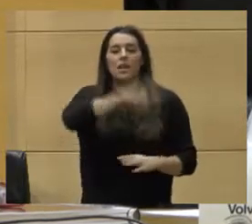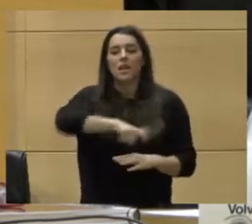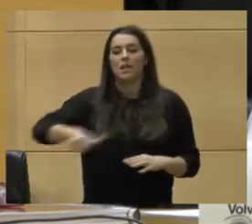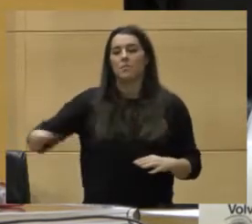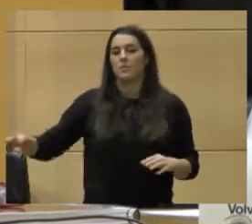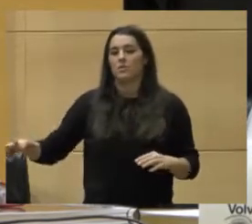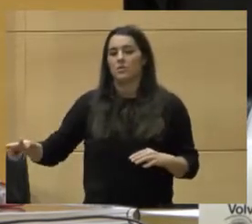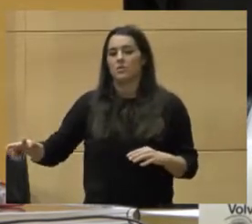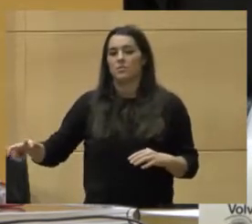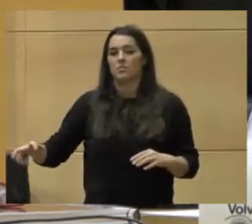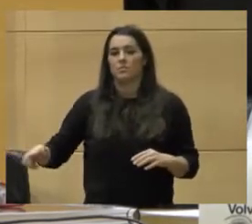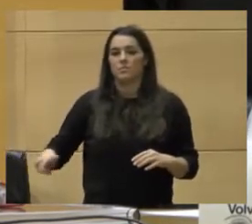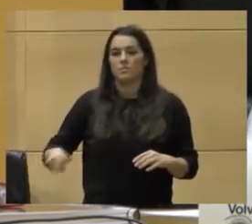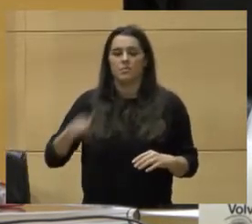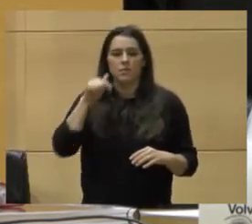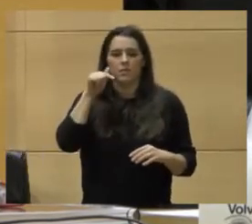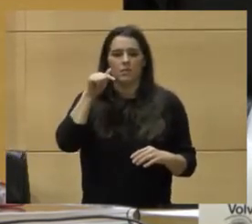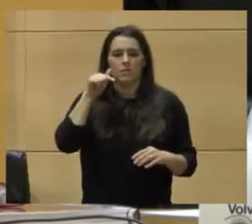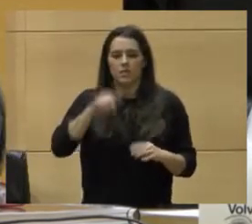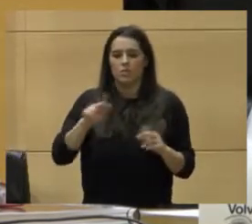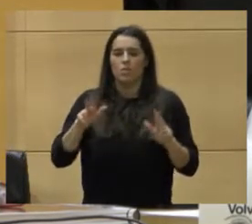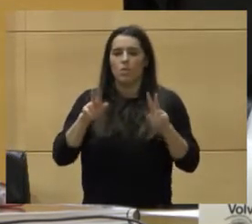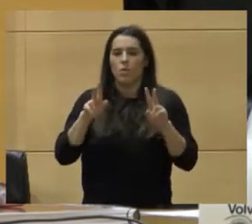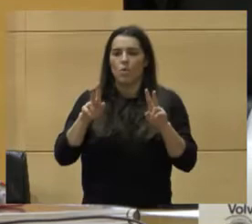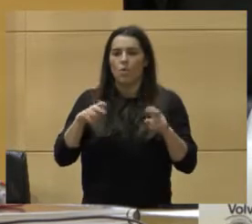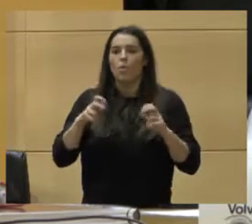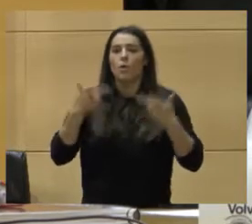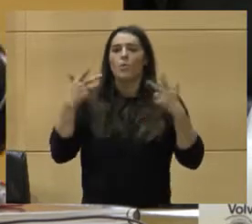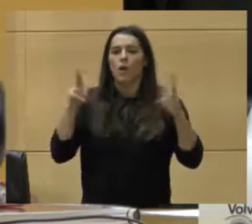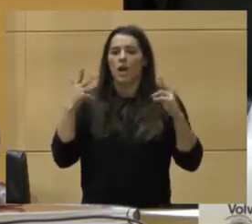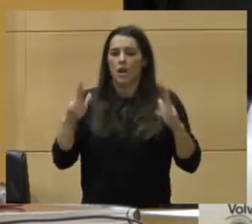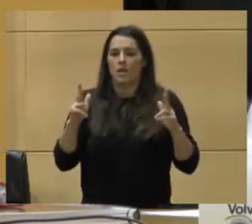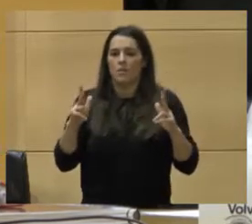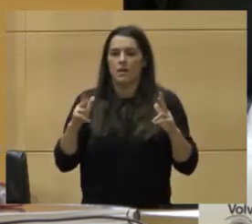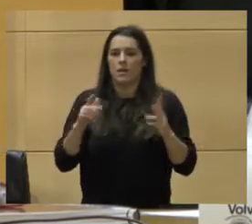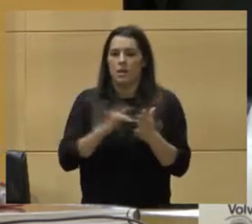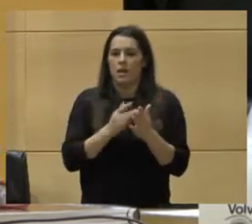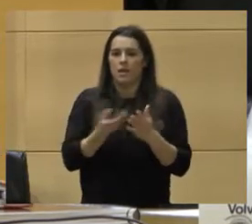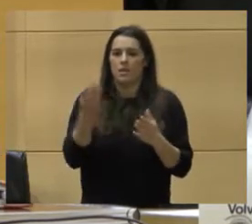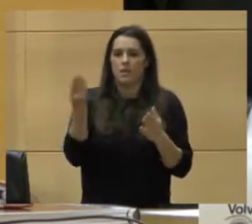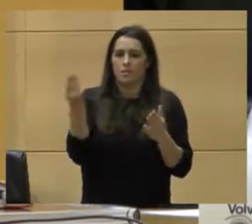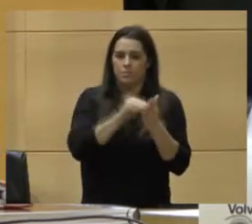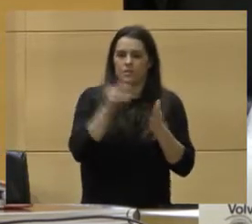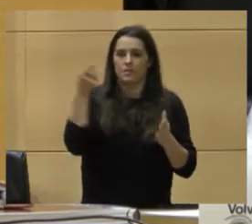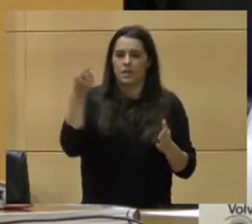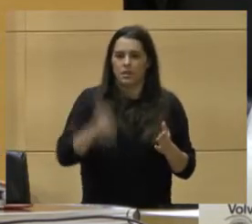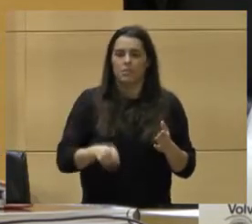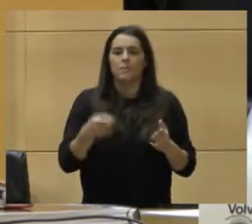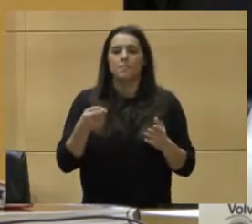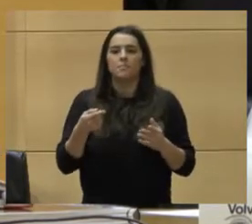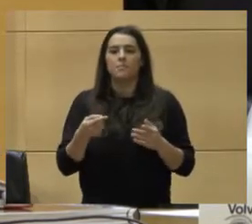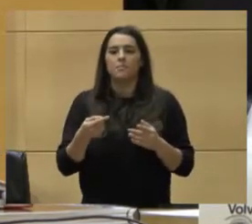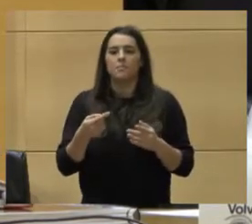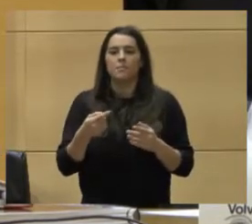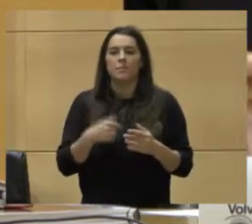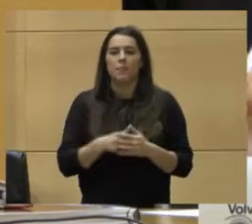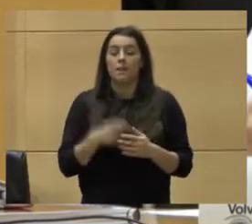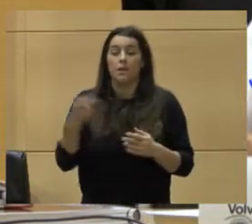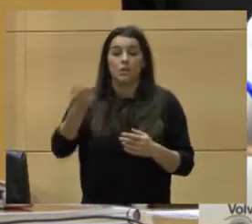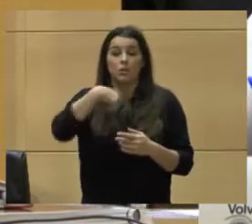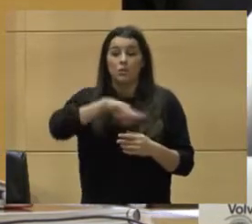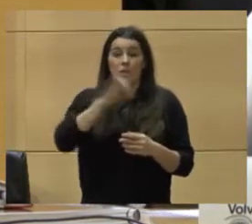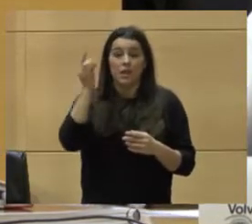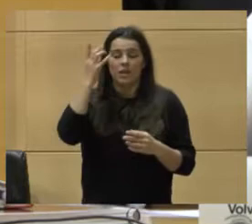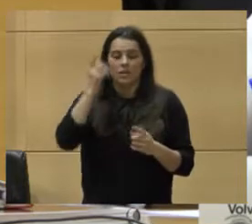cuestión elementos claves de la agenda neoliberal la atomización social la competitividad el darwinismo social son contradictorios